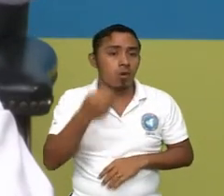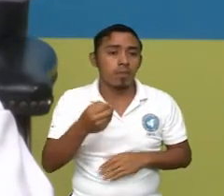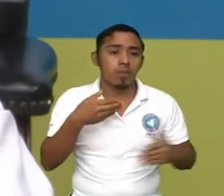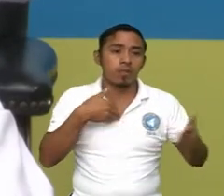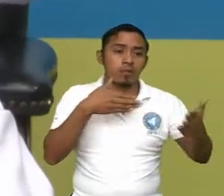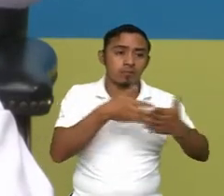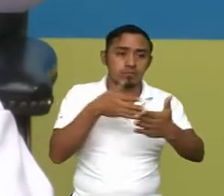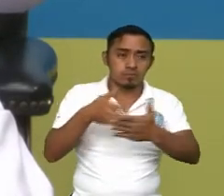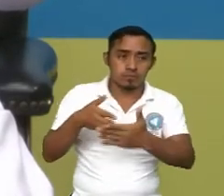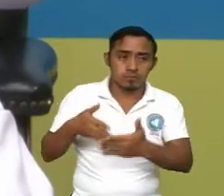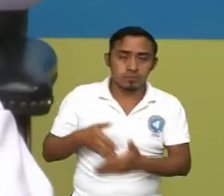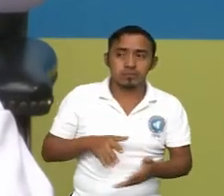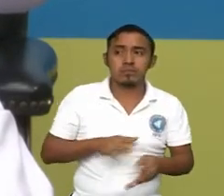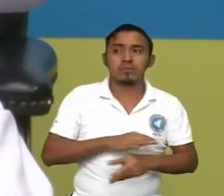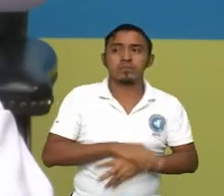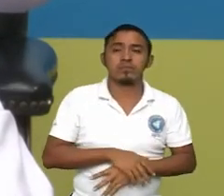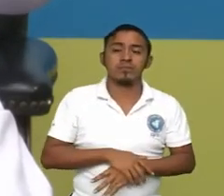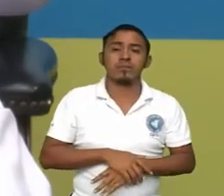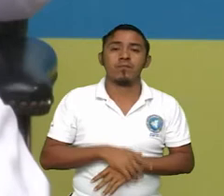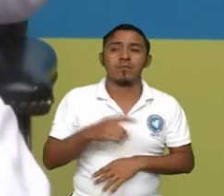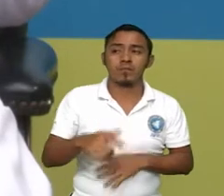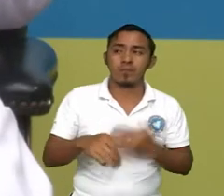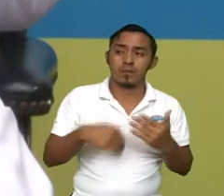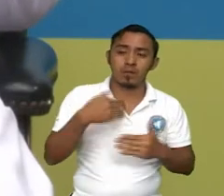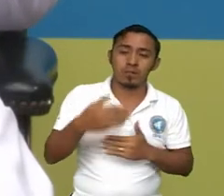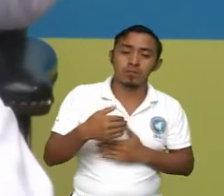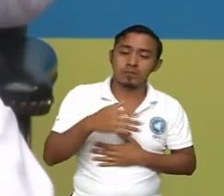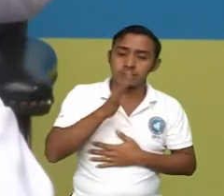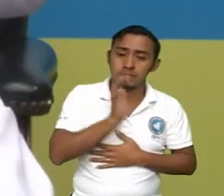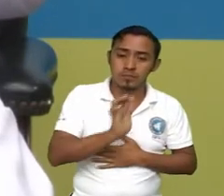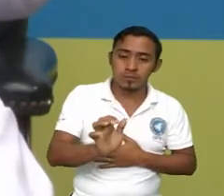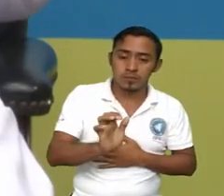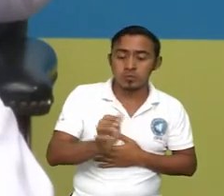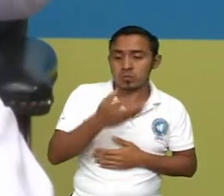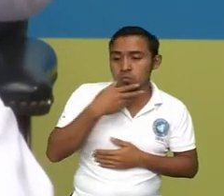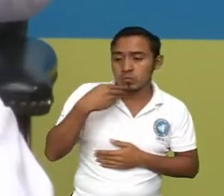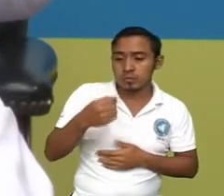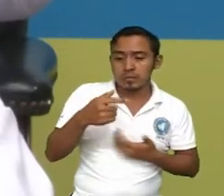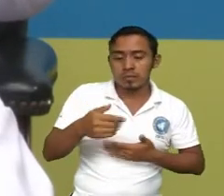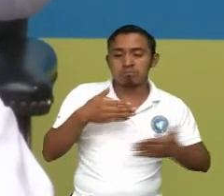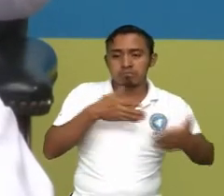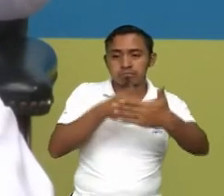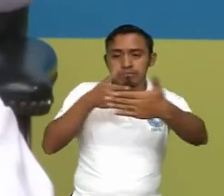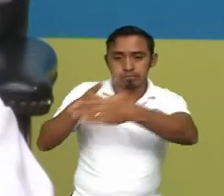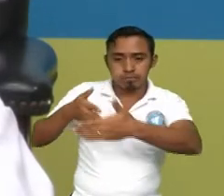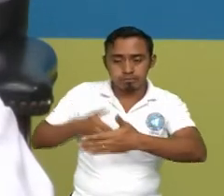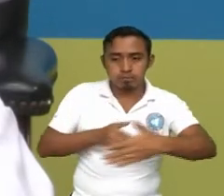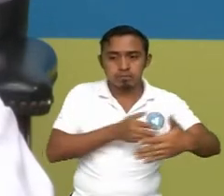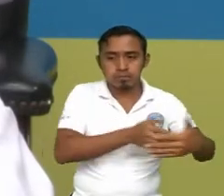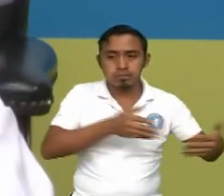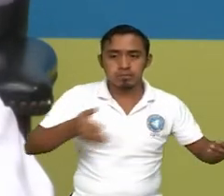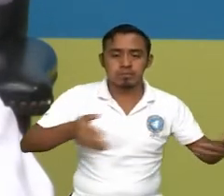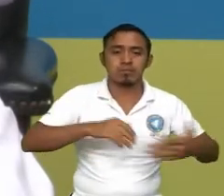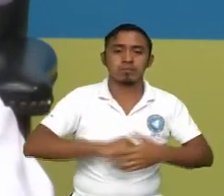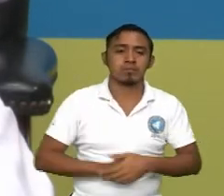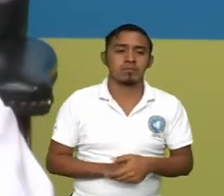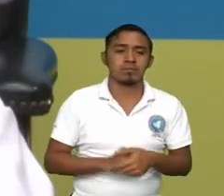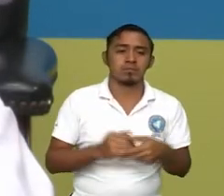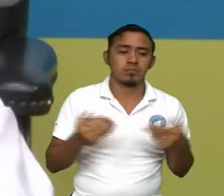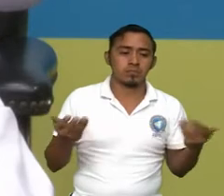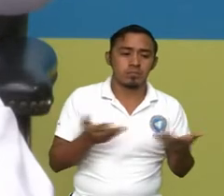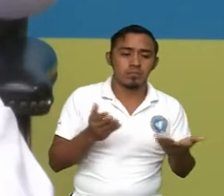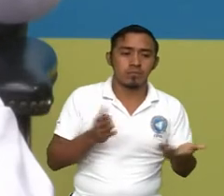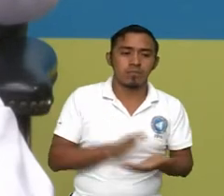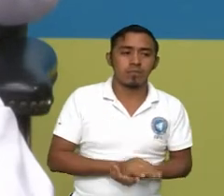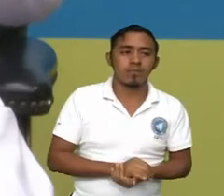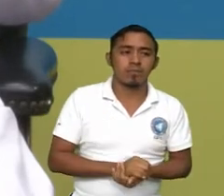funcional verdad a la hora de que esto estos jóvenes ya tienen una limitación funcional porque una articulación ya está dañada